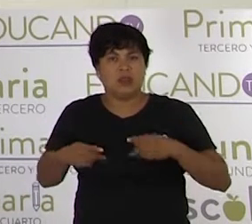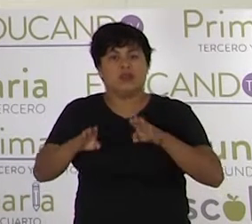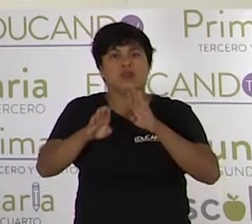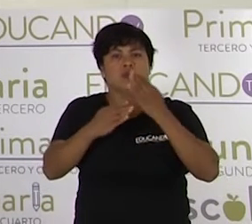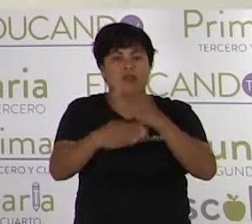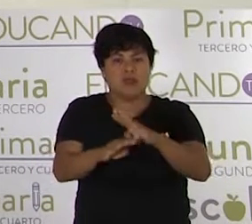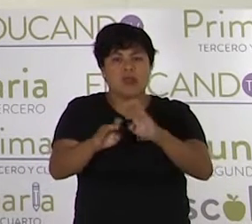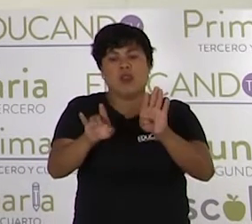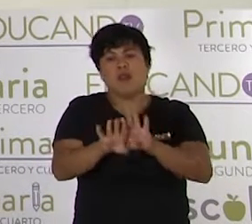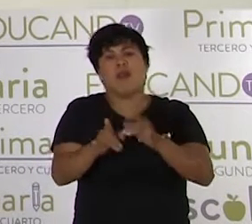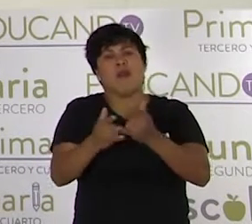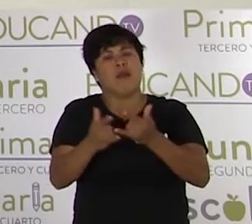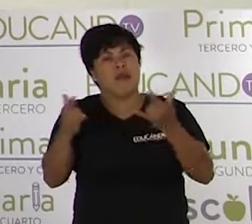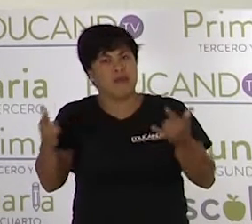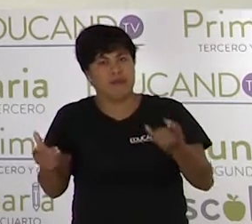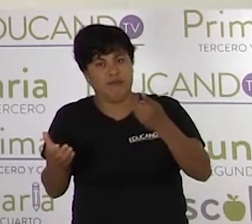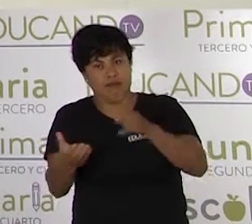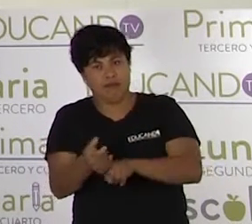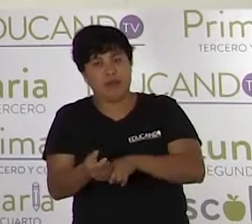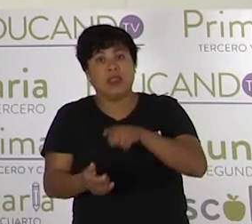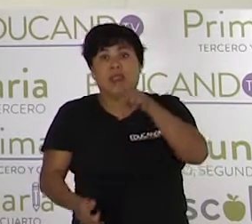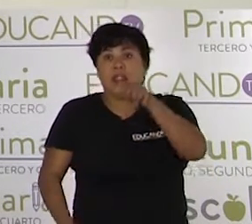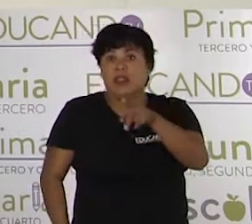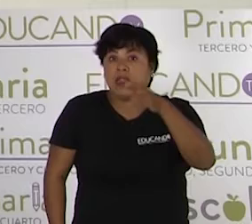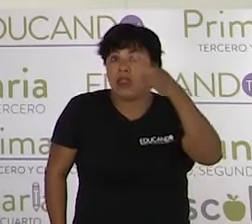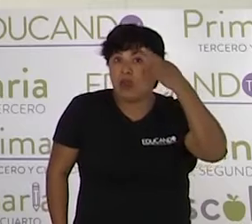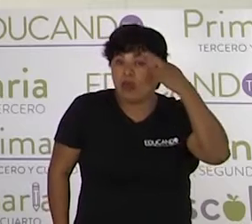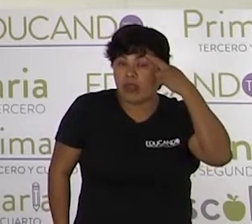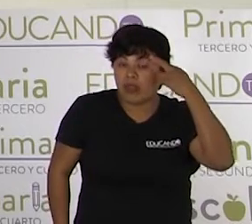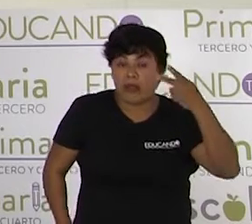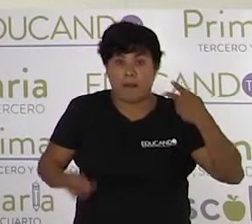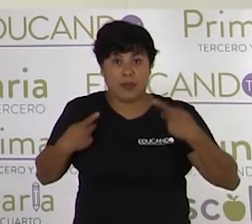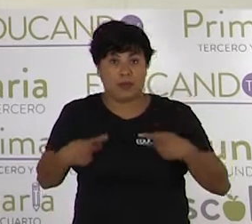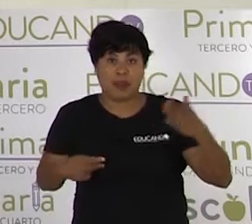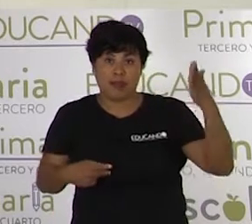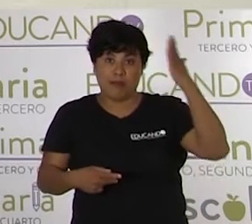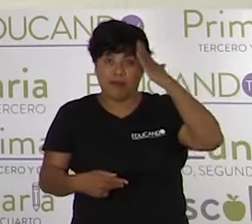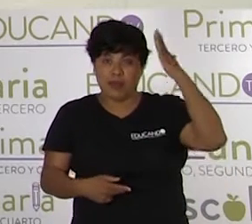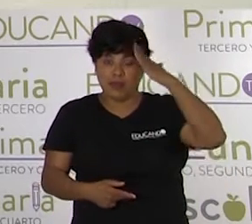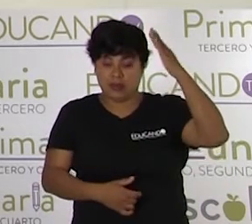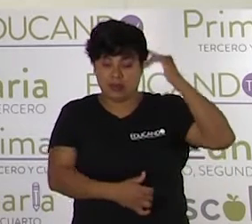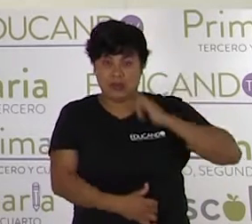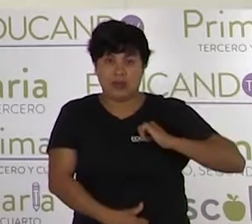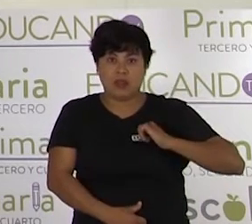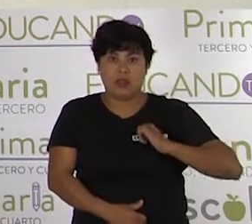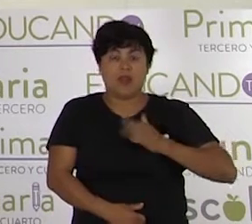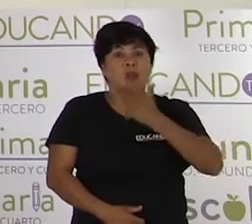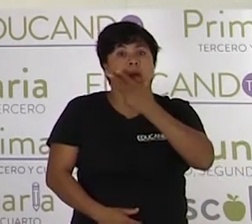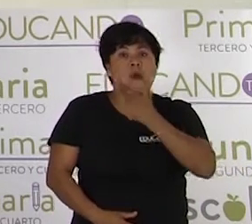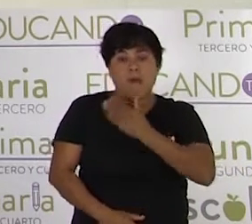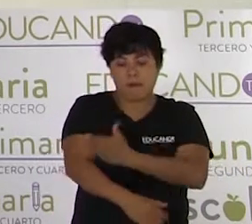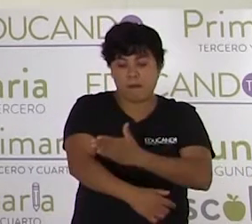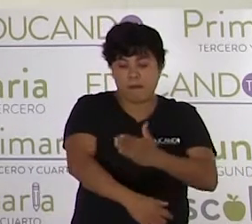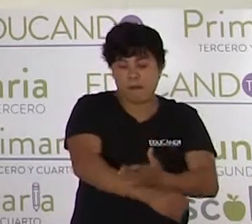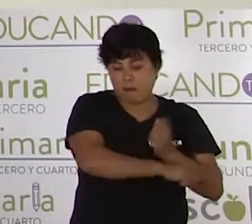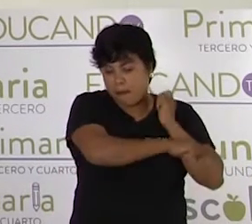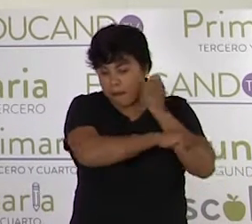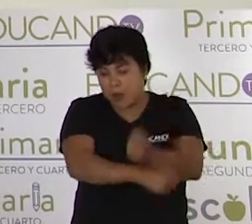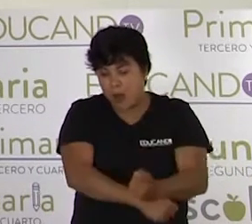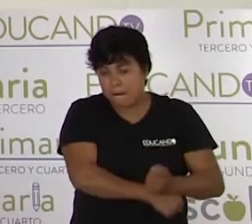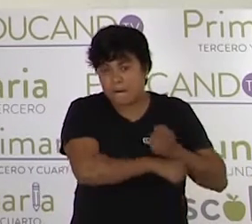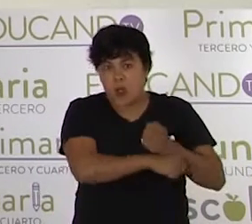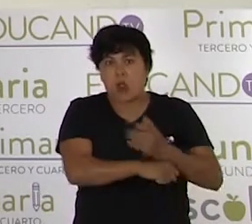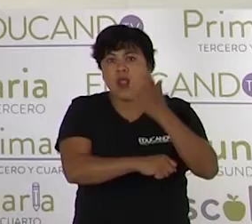leyenda. Recuerda, los personajes principales fueron leñador,